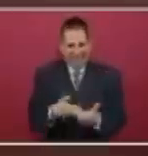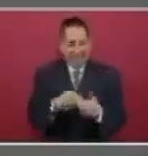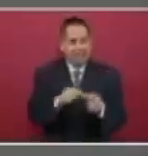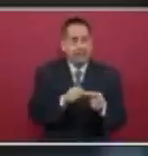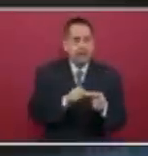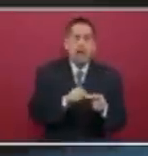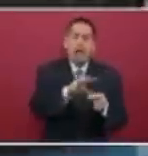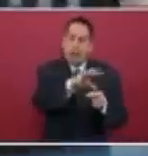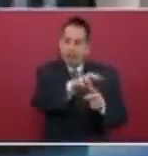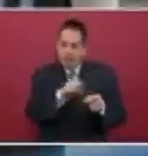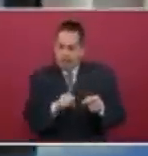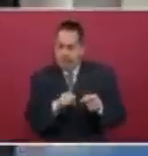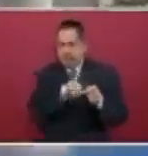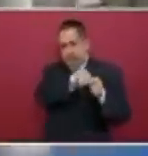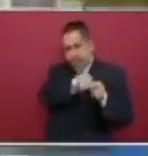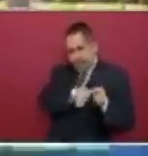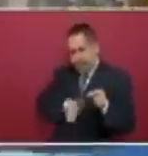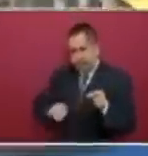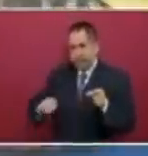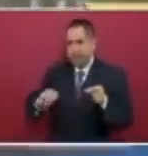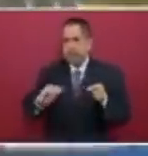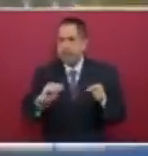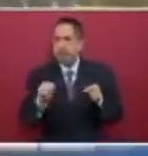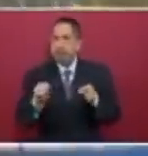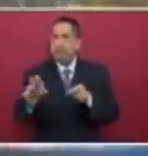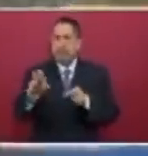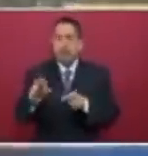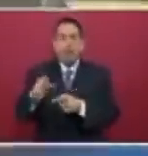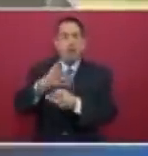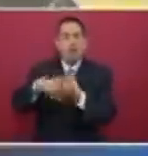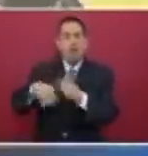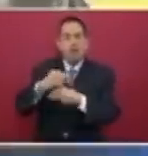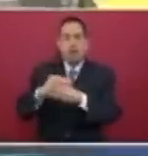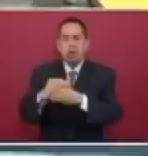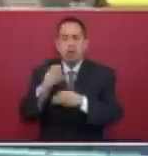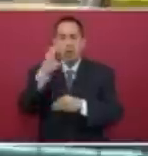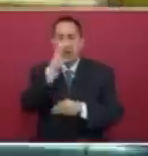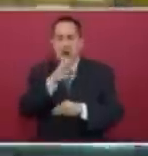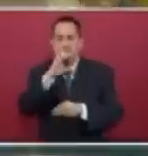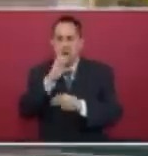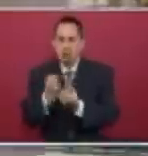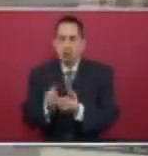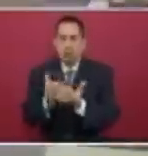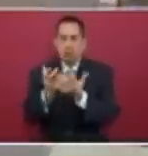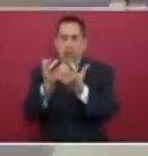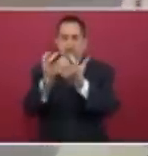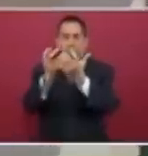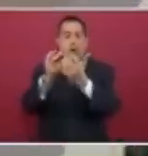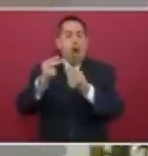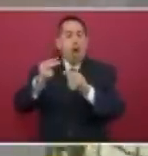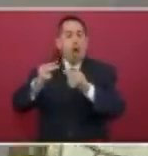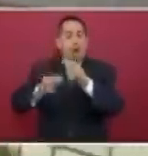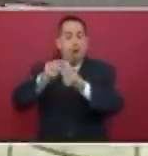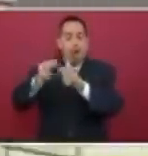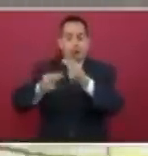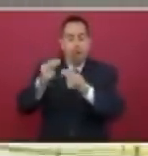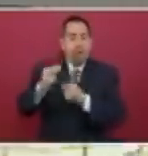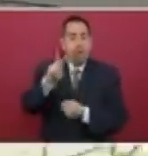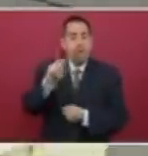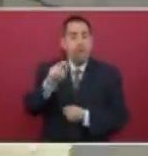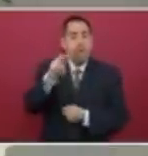se llevan a una caldera que recupera su energía calórica para hervir agua y producir vapor a presión